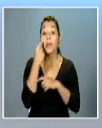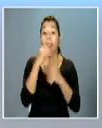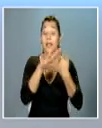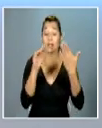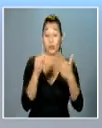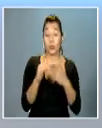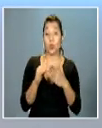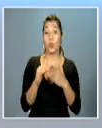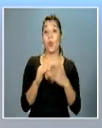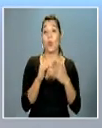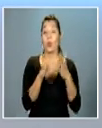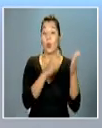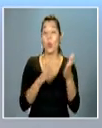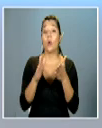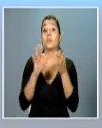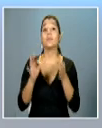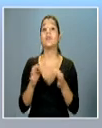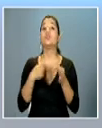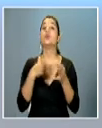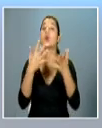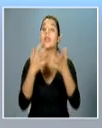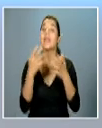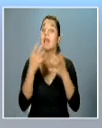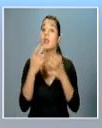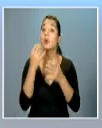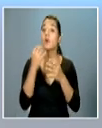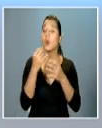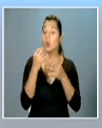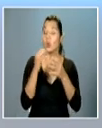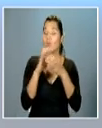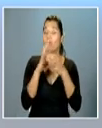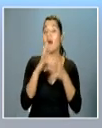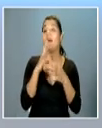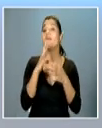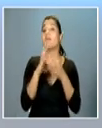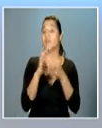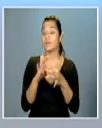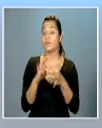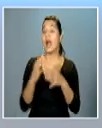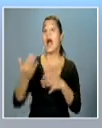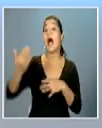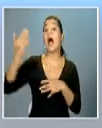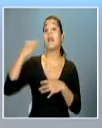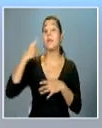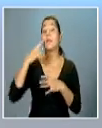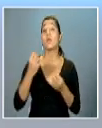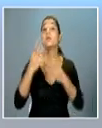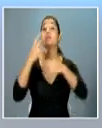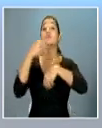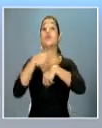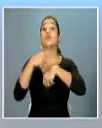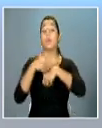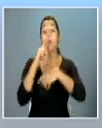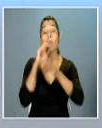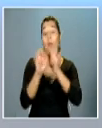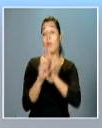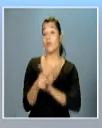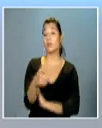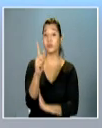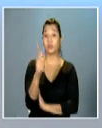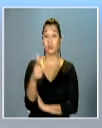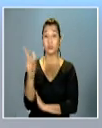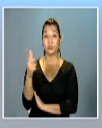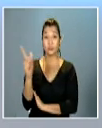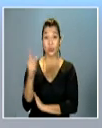forma simbiótica. Voy a conectar con un hecho muy concreto cómo se relacionan. Antes, durante mucho tiempo, las armas de fuego, por ejemplo, usted para cometer